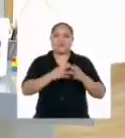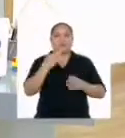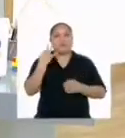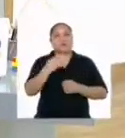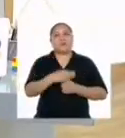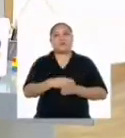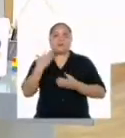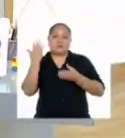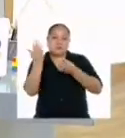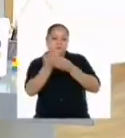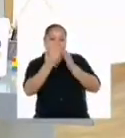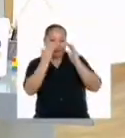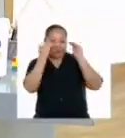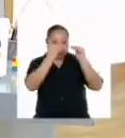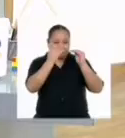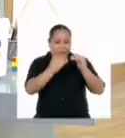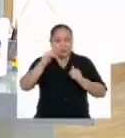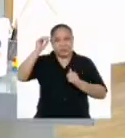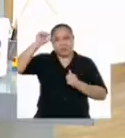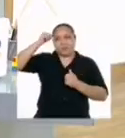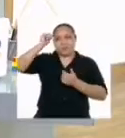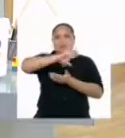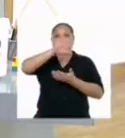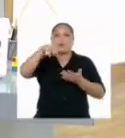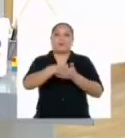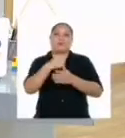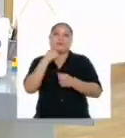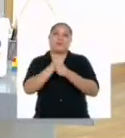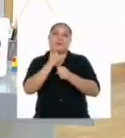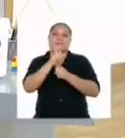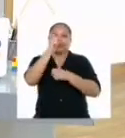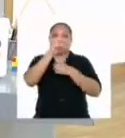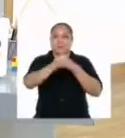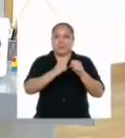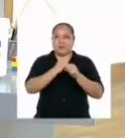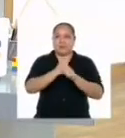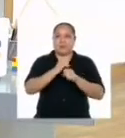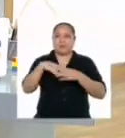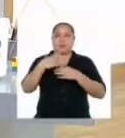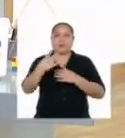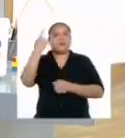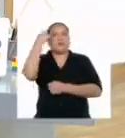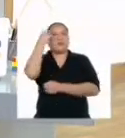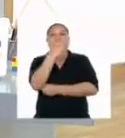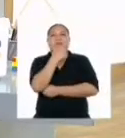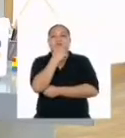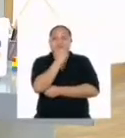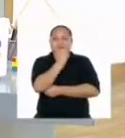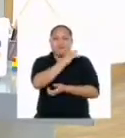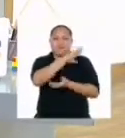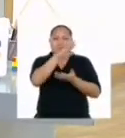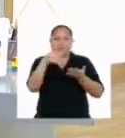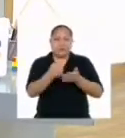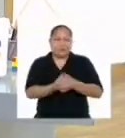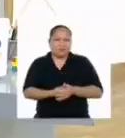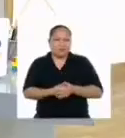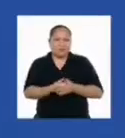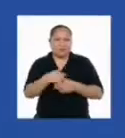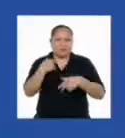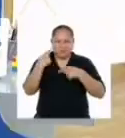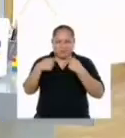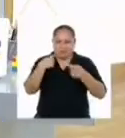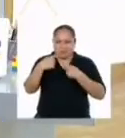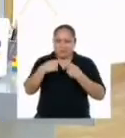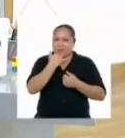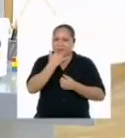siempre mi portafolio y recordé todo lo que hemos trabajado durante el año. Luego me puse a pensar en todo lo que ha pasado en este